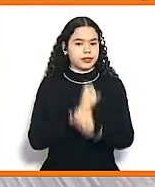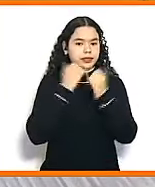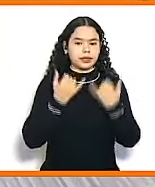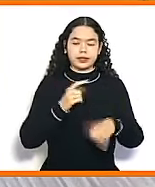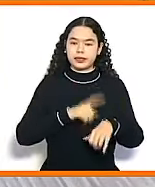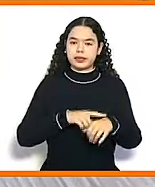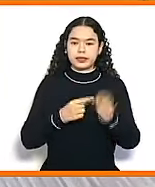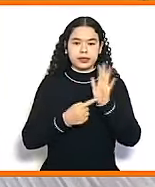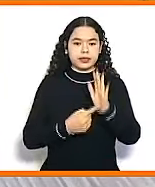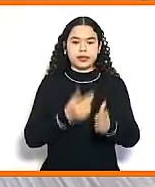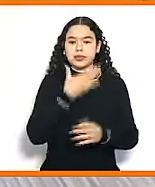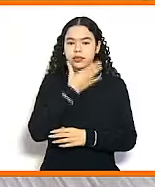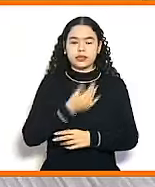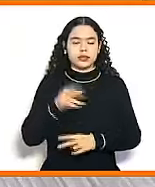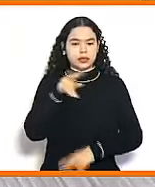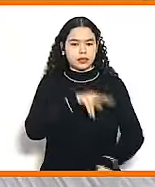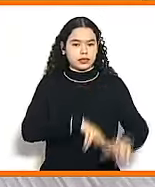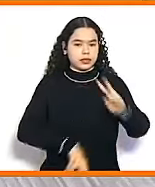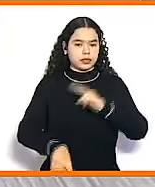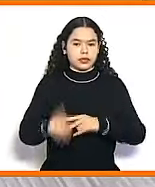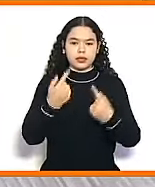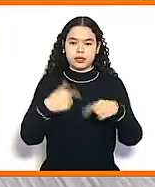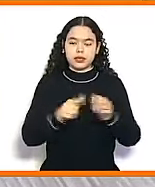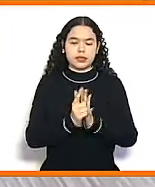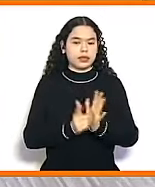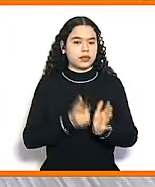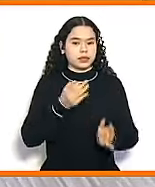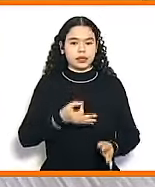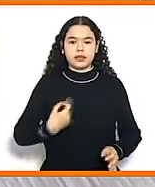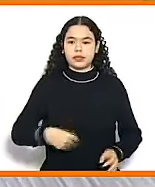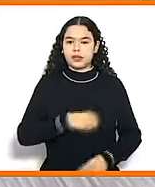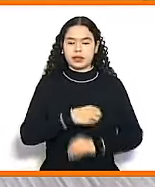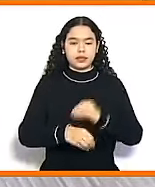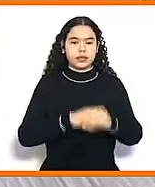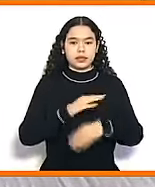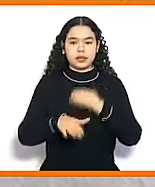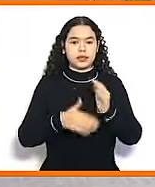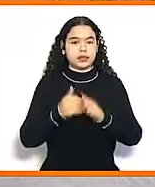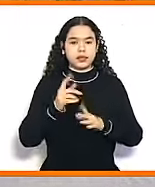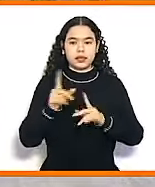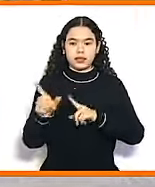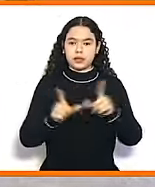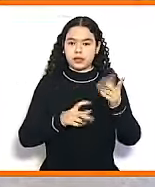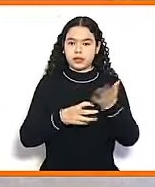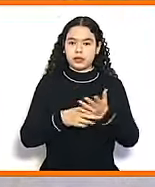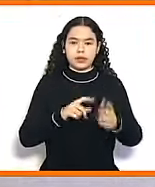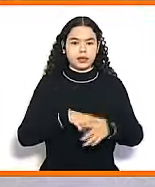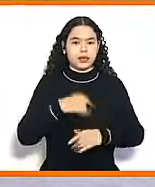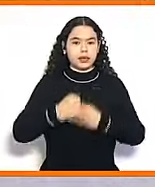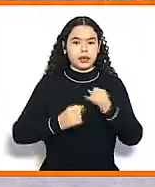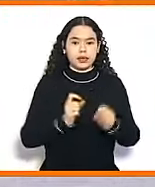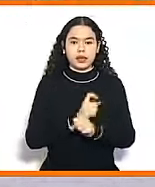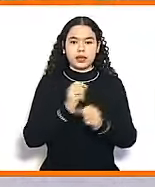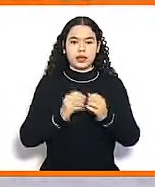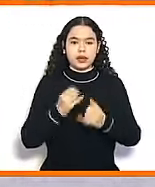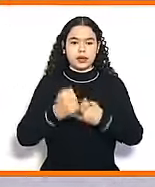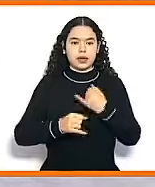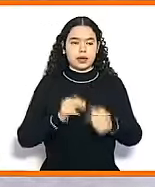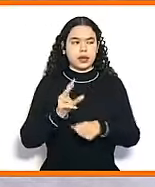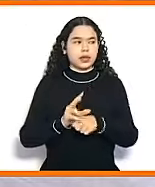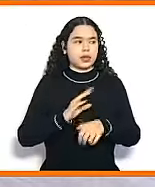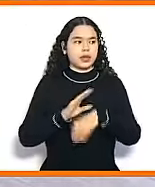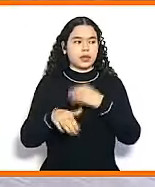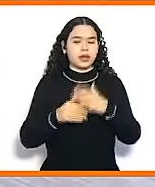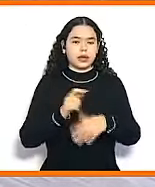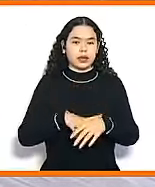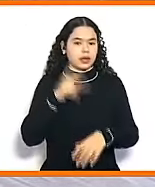momento presento a nuestro notario para darle transparencia a nuestros sorteos con tu boleto en mano llegó el momento de que ganes mucho más con juga tres daremos